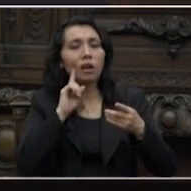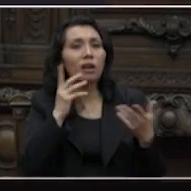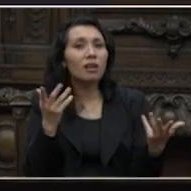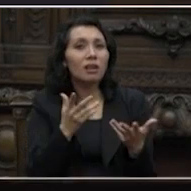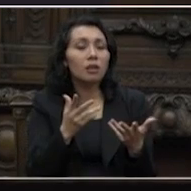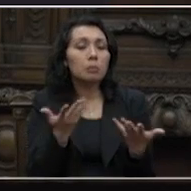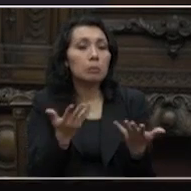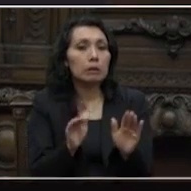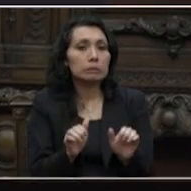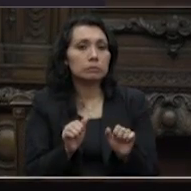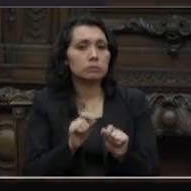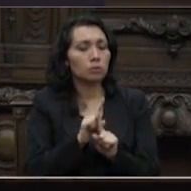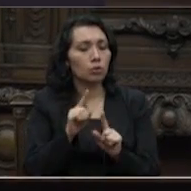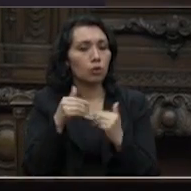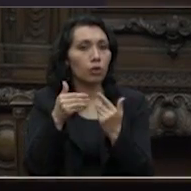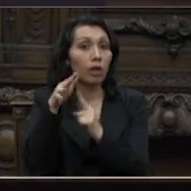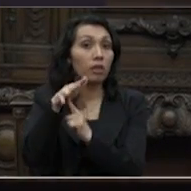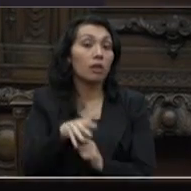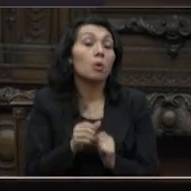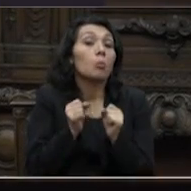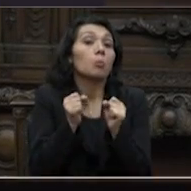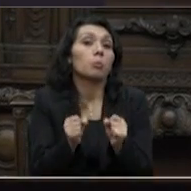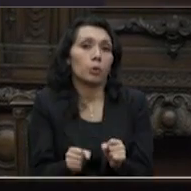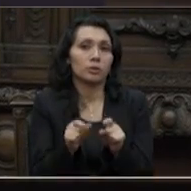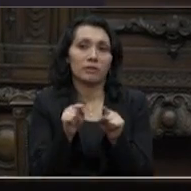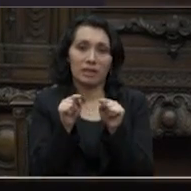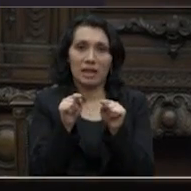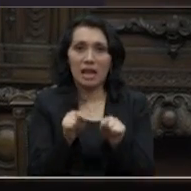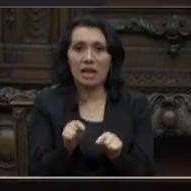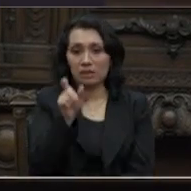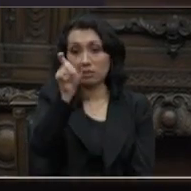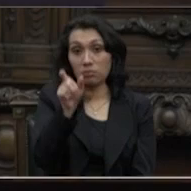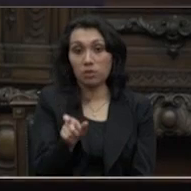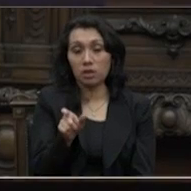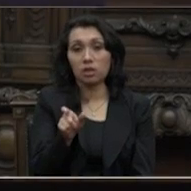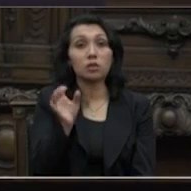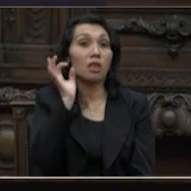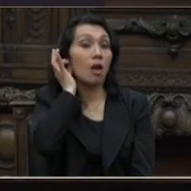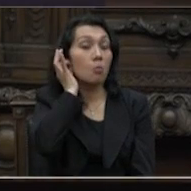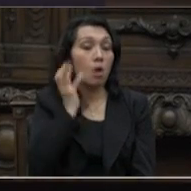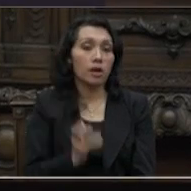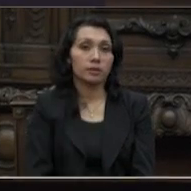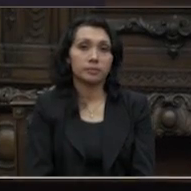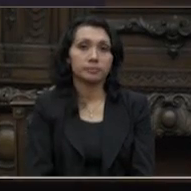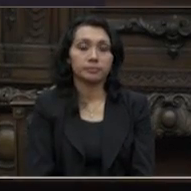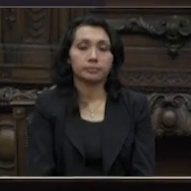para evitar las discriminaciones posibles en ese sujeto concreto mujer.